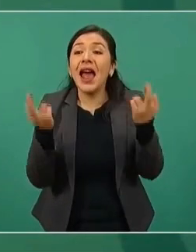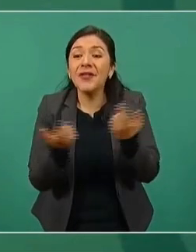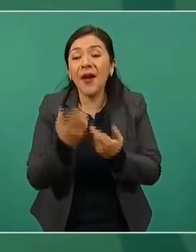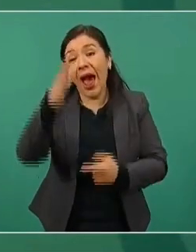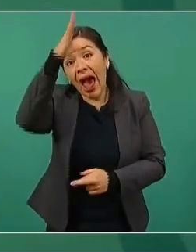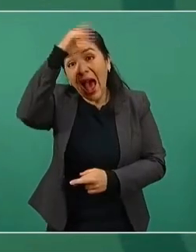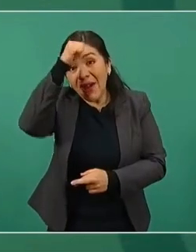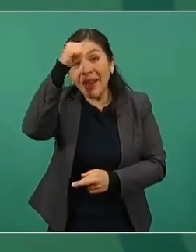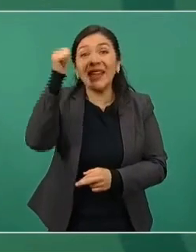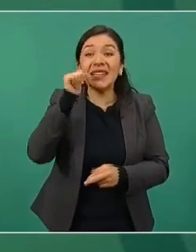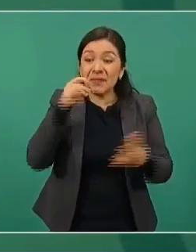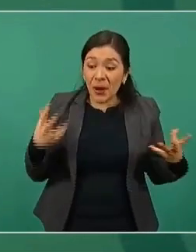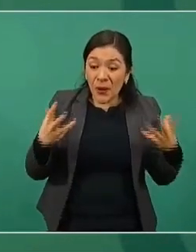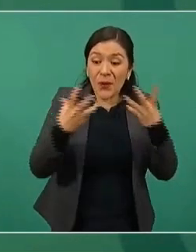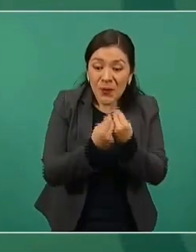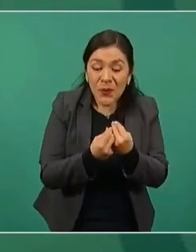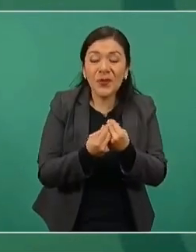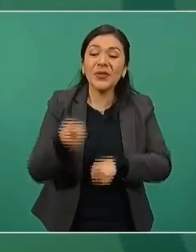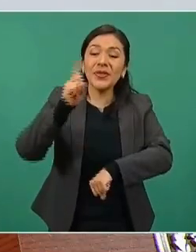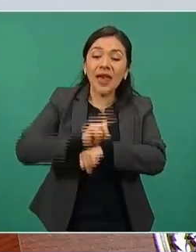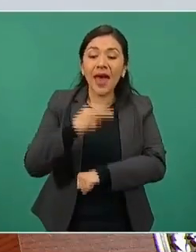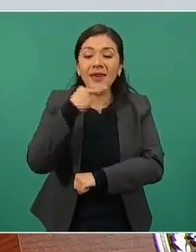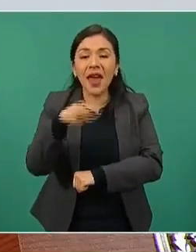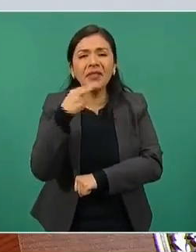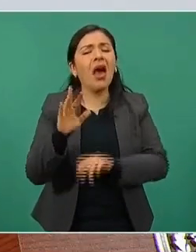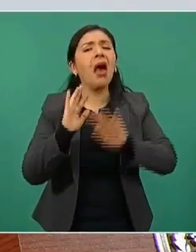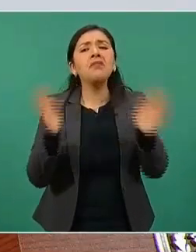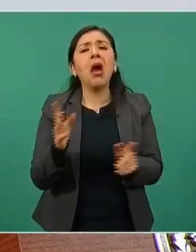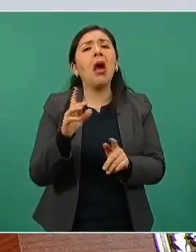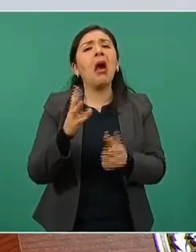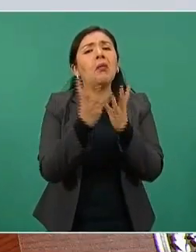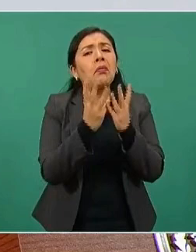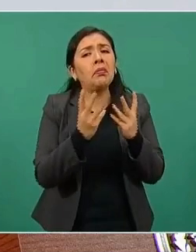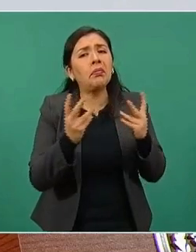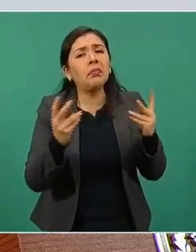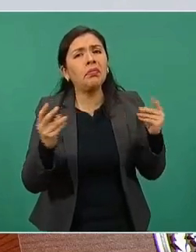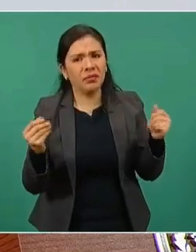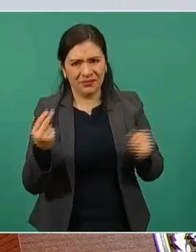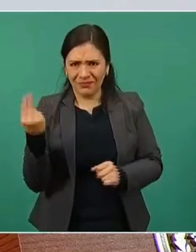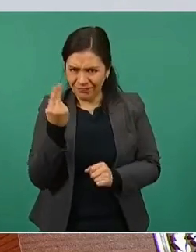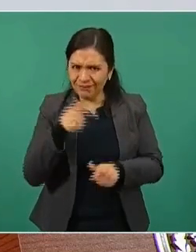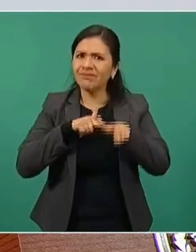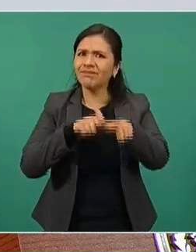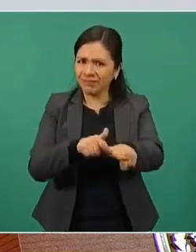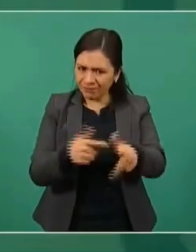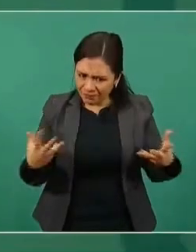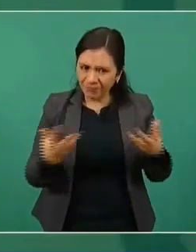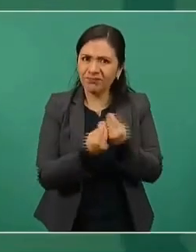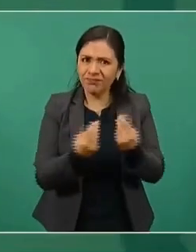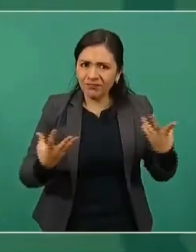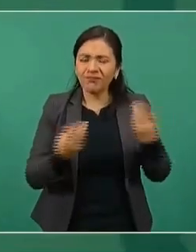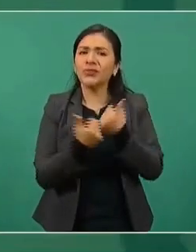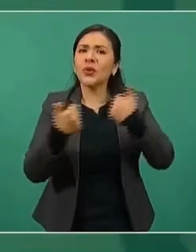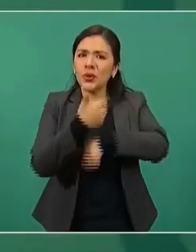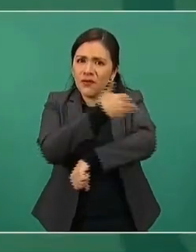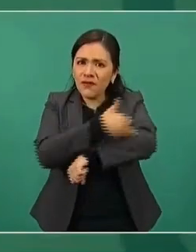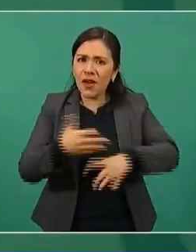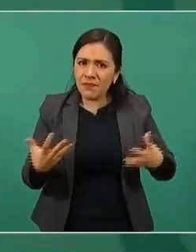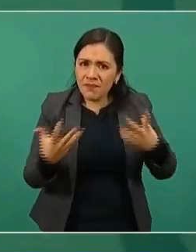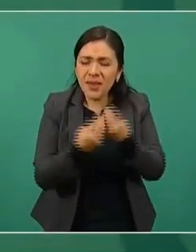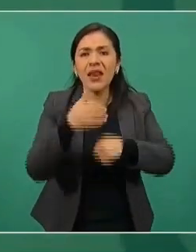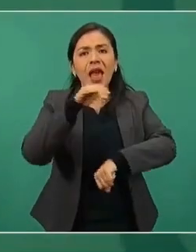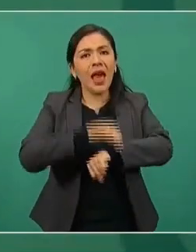Ya no se realizan igual, pero hay que procurarlos con los familiares, con